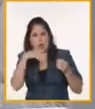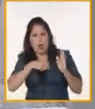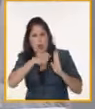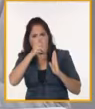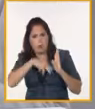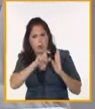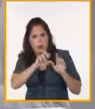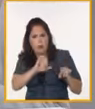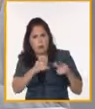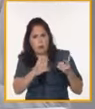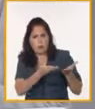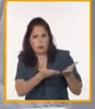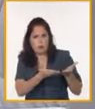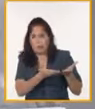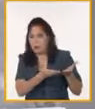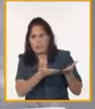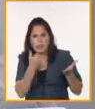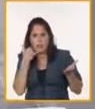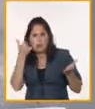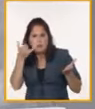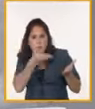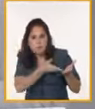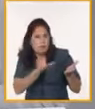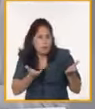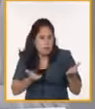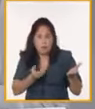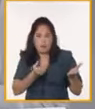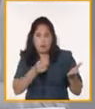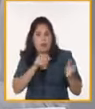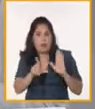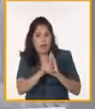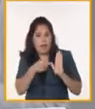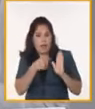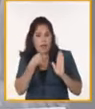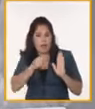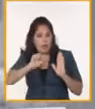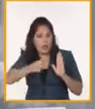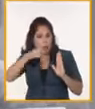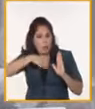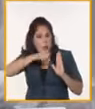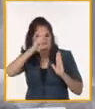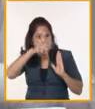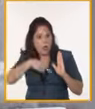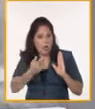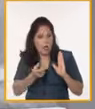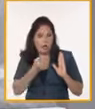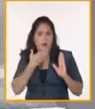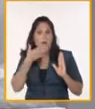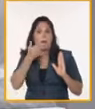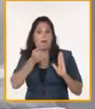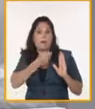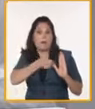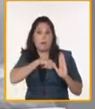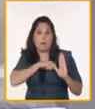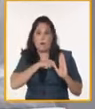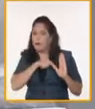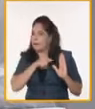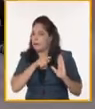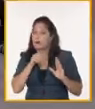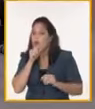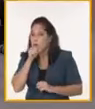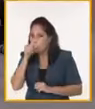incumpliendo una regulación Estatal está fuera del marco de la legalidad y está dejando de darle un beneficio a nuestra población y es